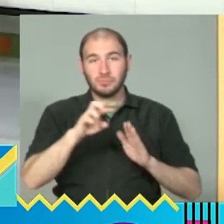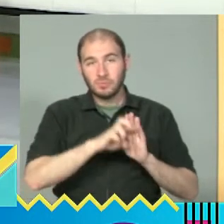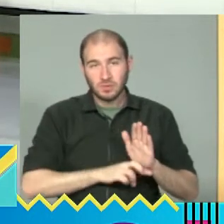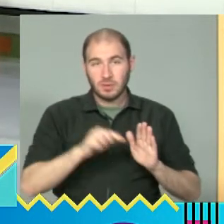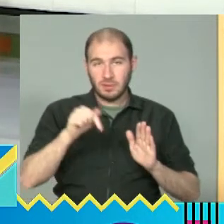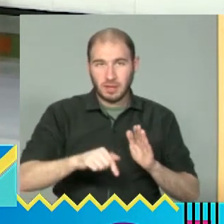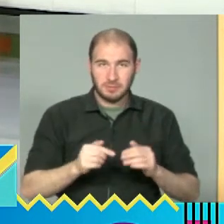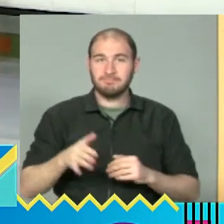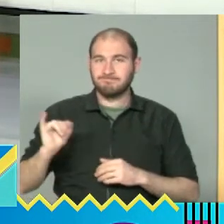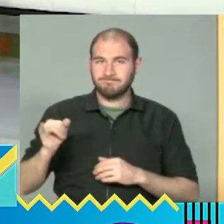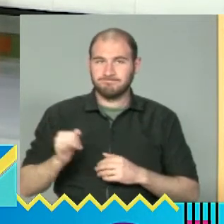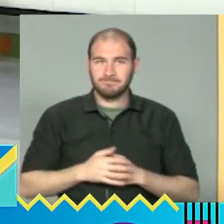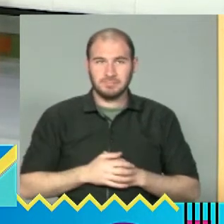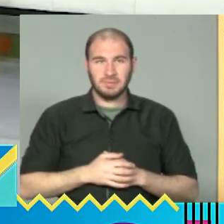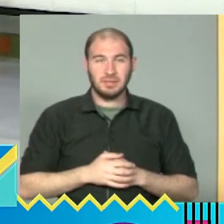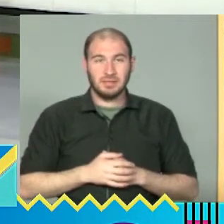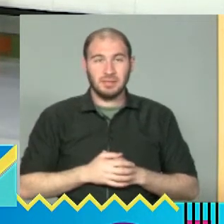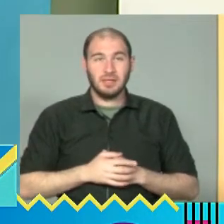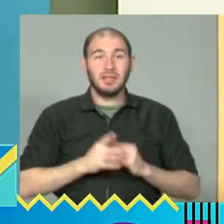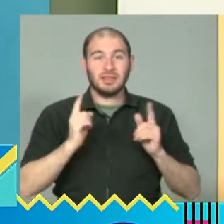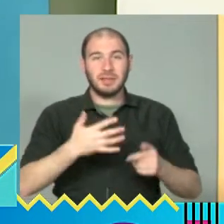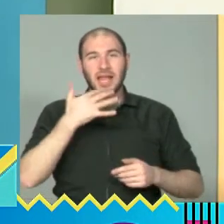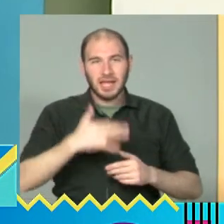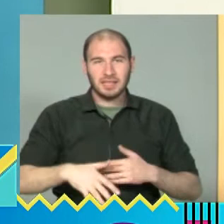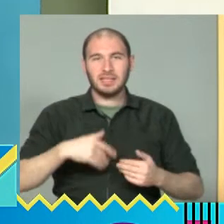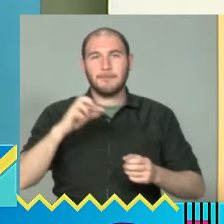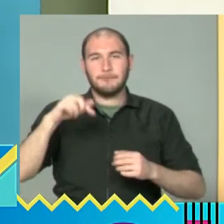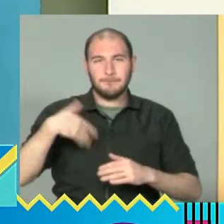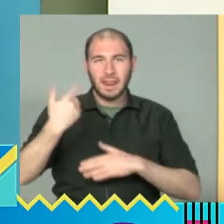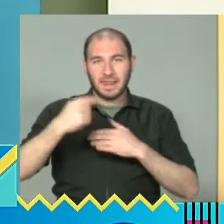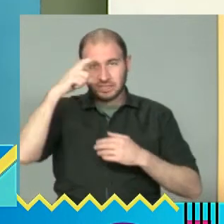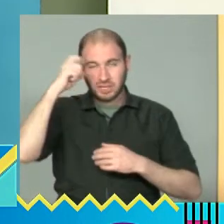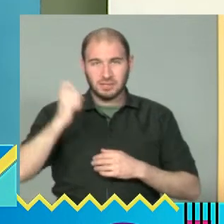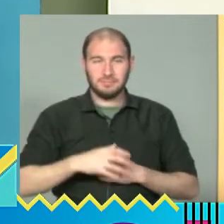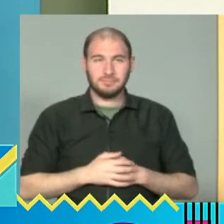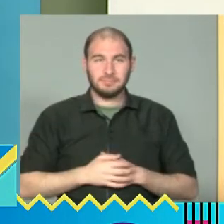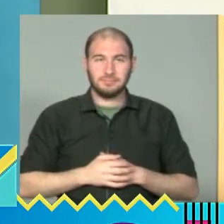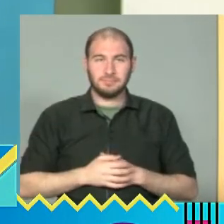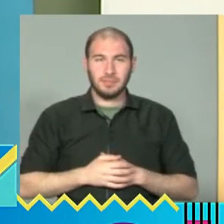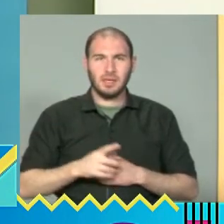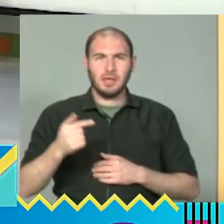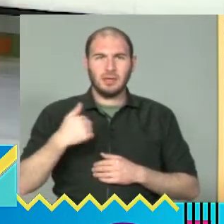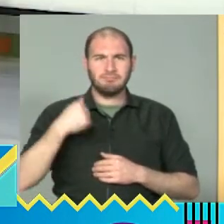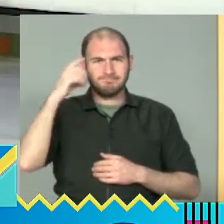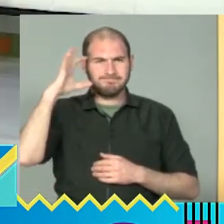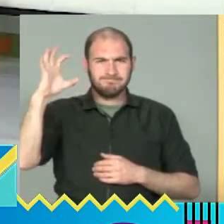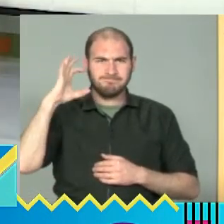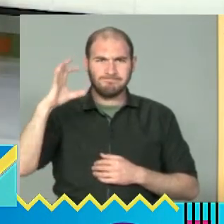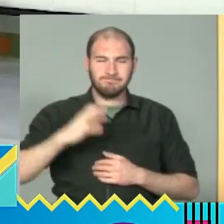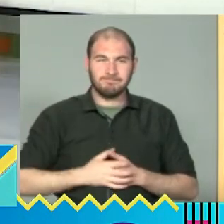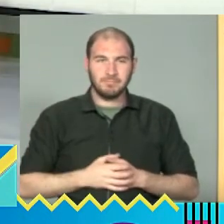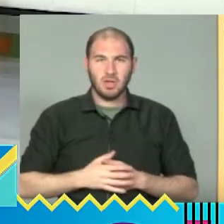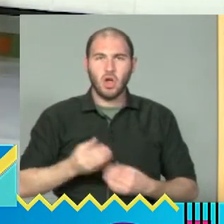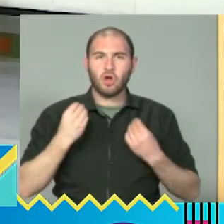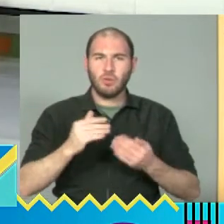¿no? Claramente. Como para también ir entendiendo la política nacional. Quería quedarme con esto de